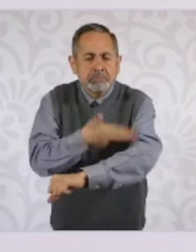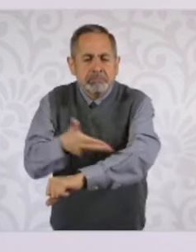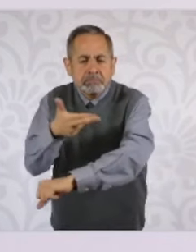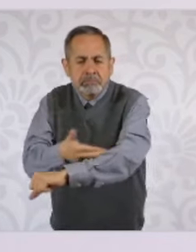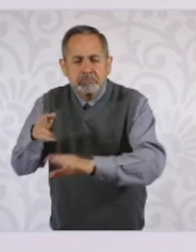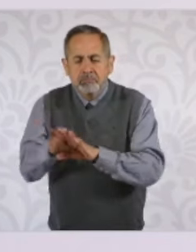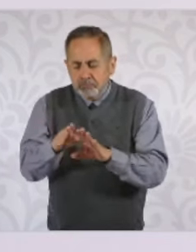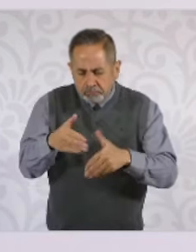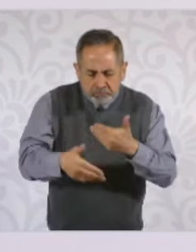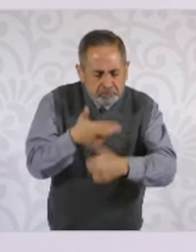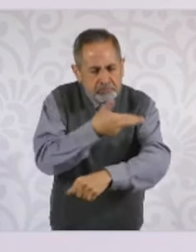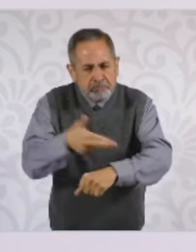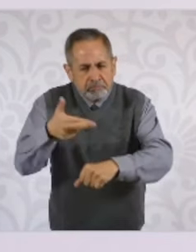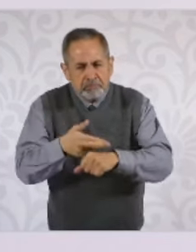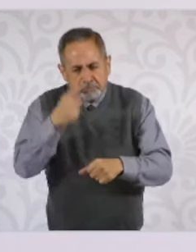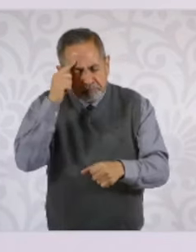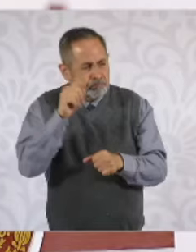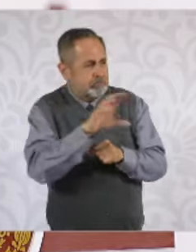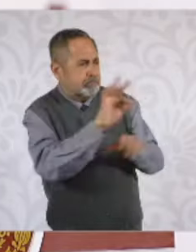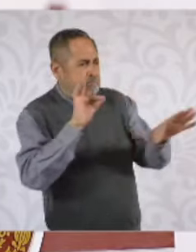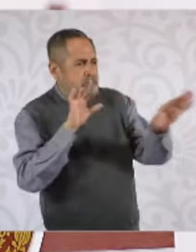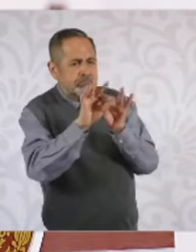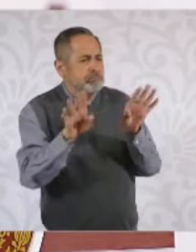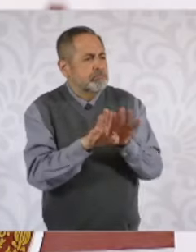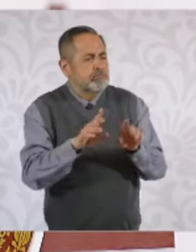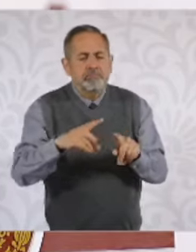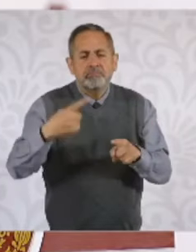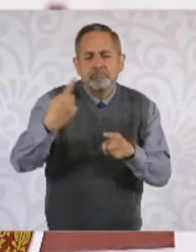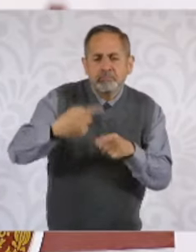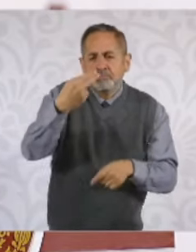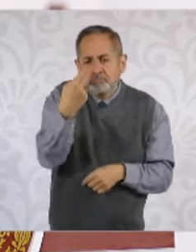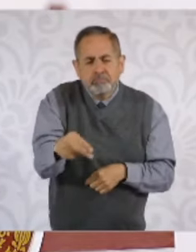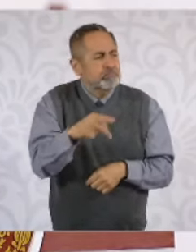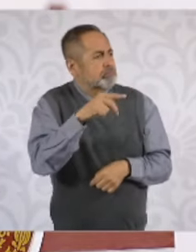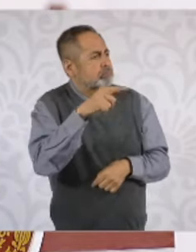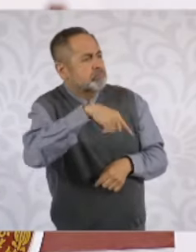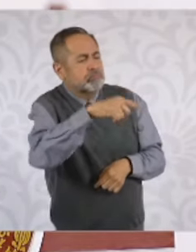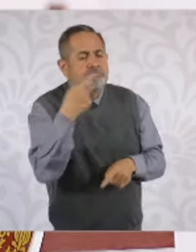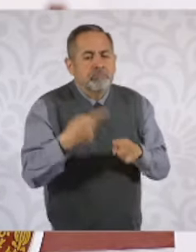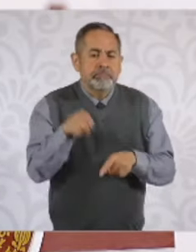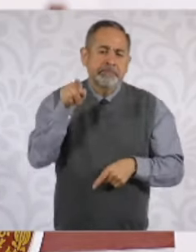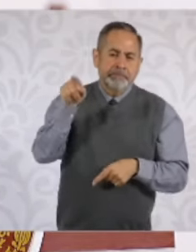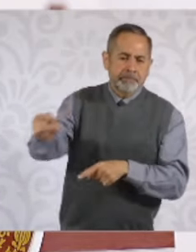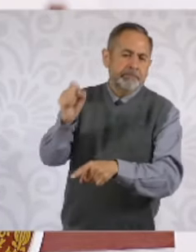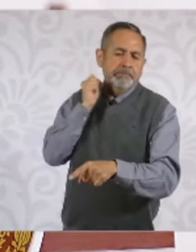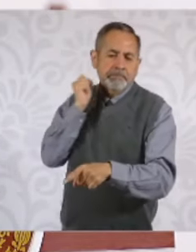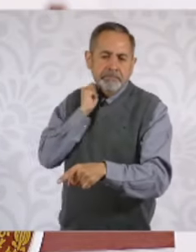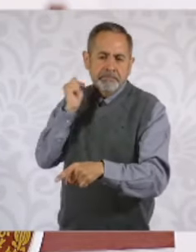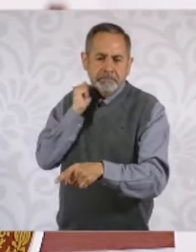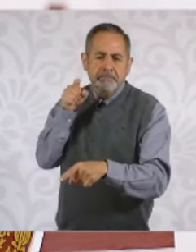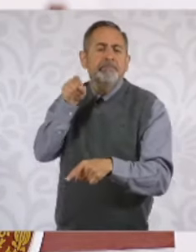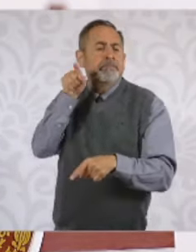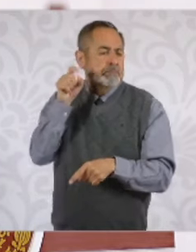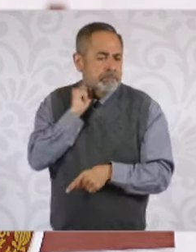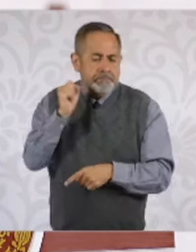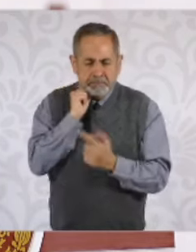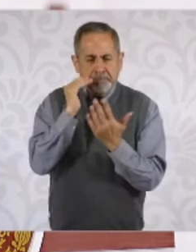el proceso de insaculación, seleccionando los cargos que